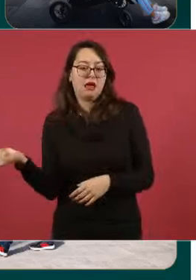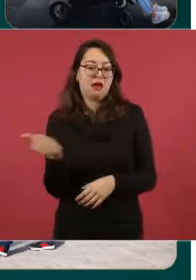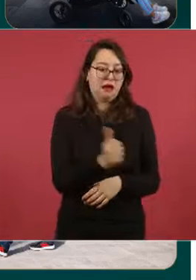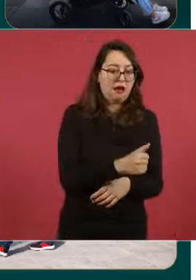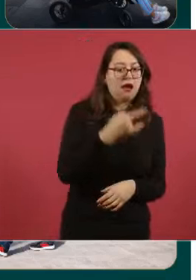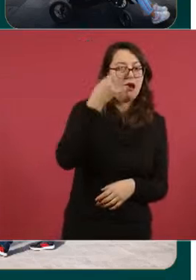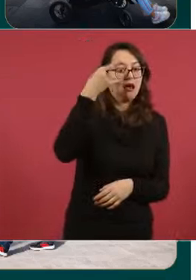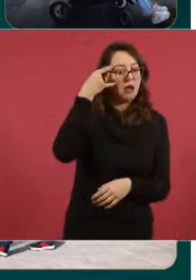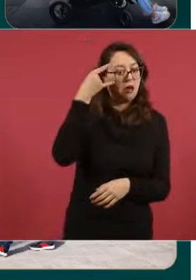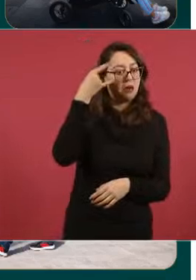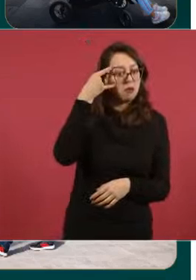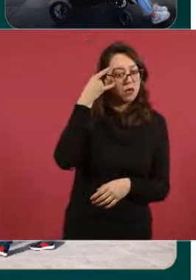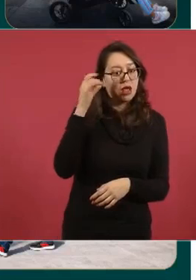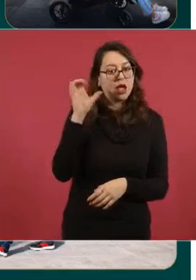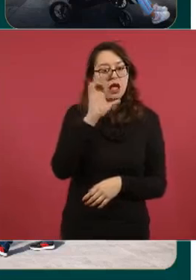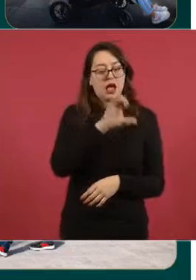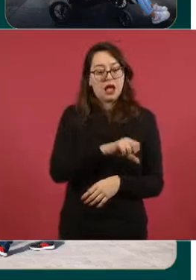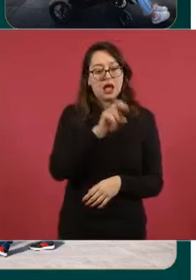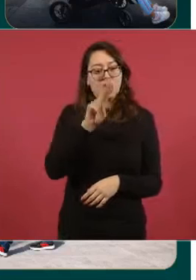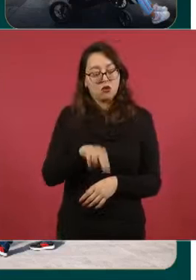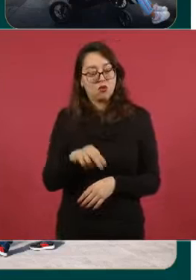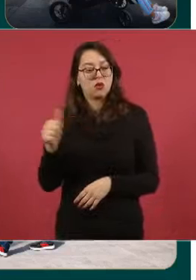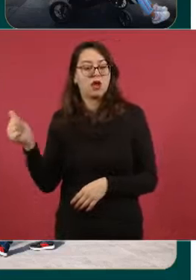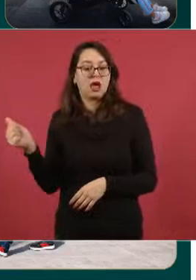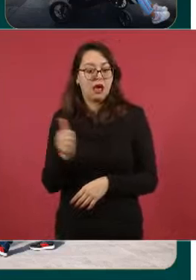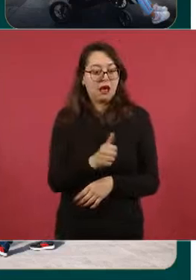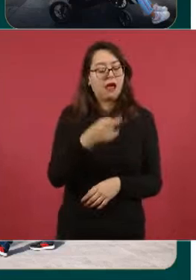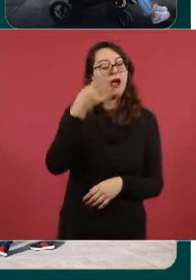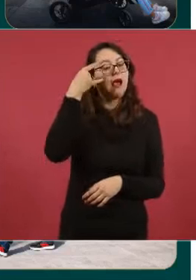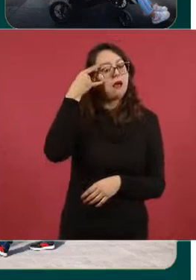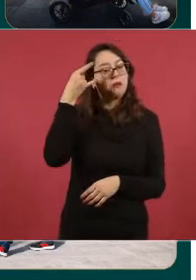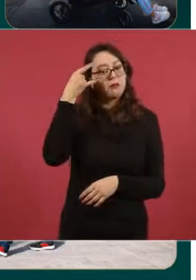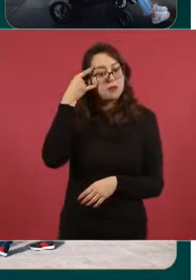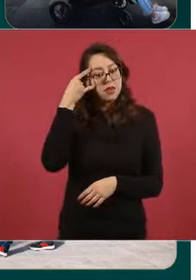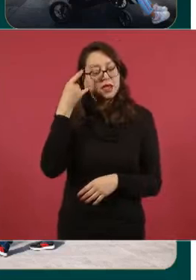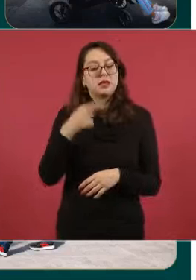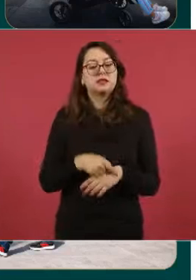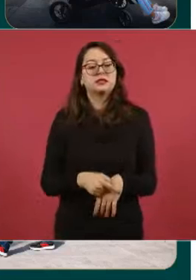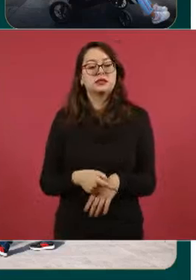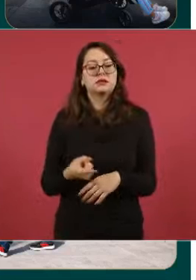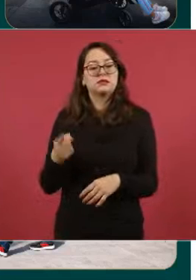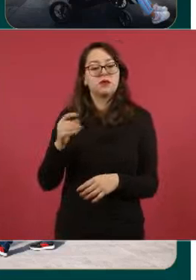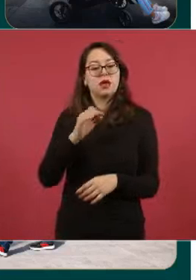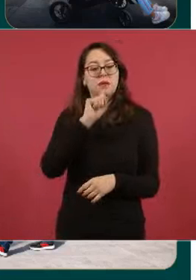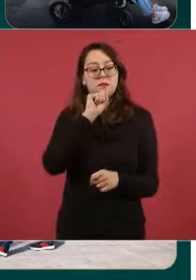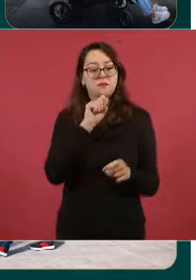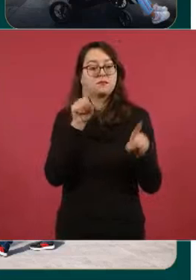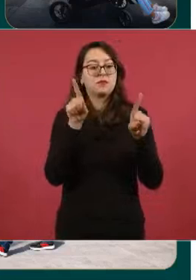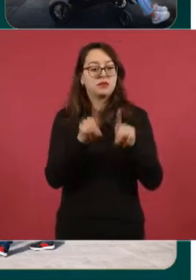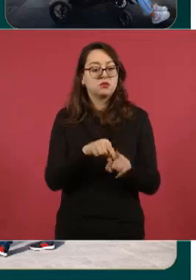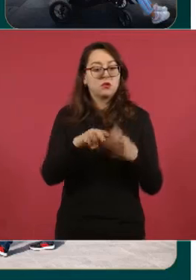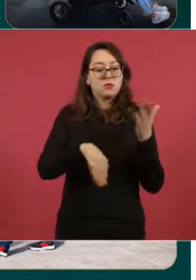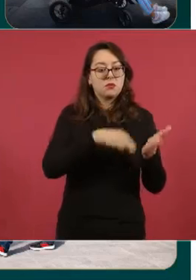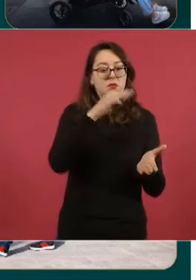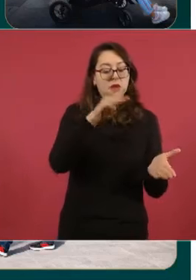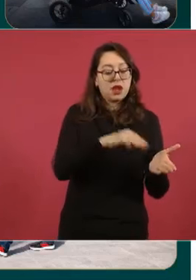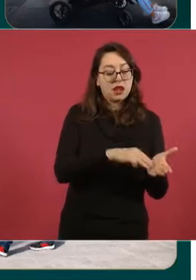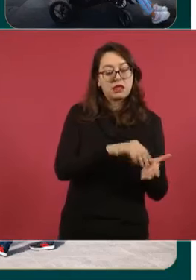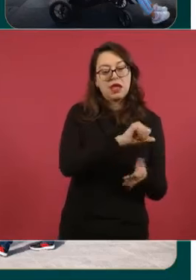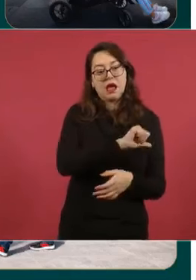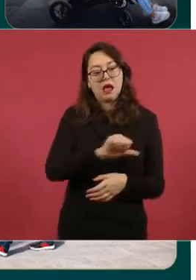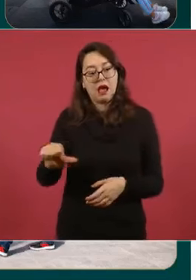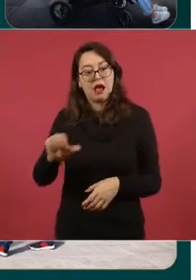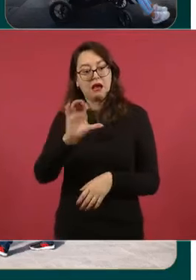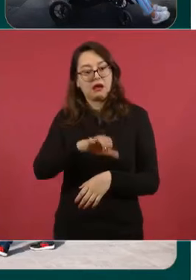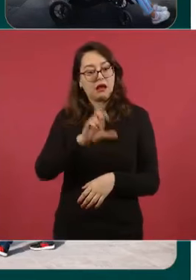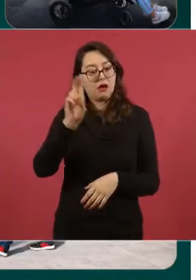de Cancún Aeropuerto a San Francisco de Campeche, 1656, de Mérida Tella a Cancún Aeropuerto y también aquí